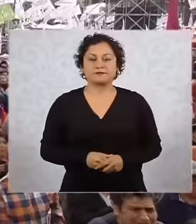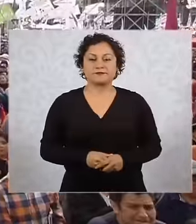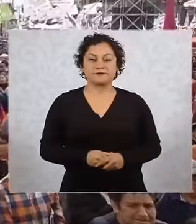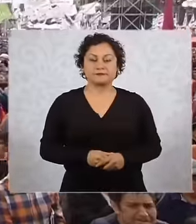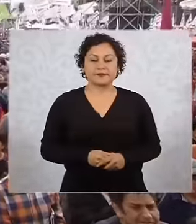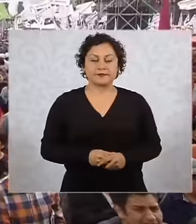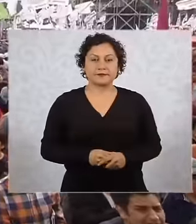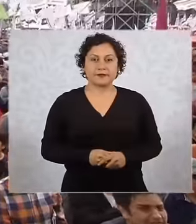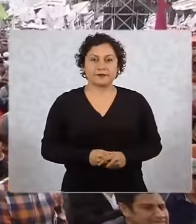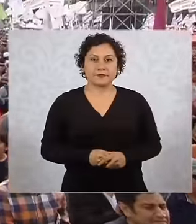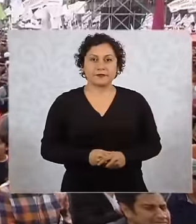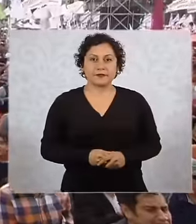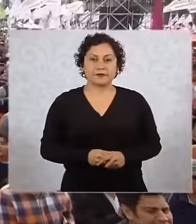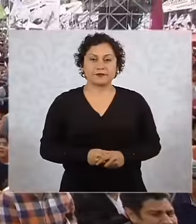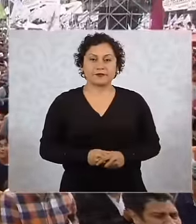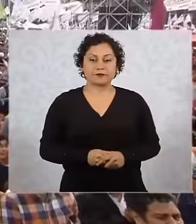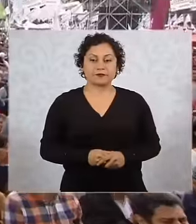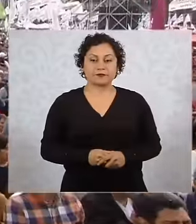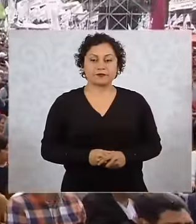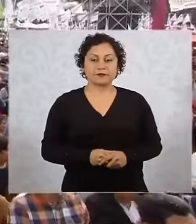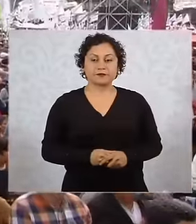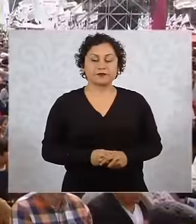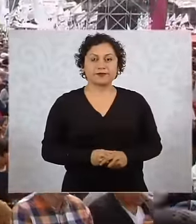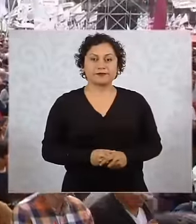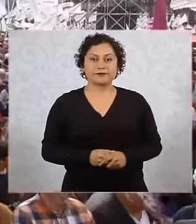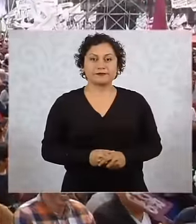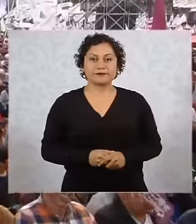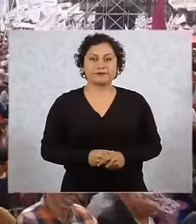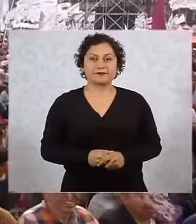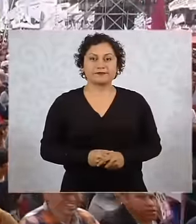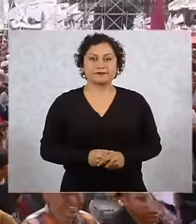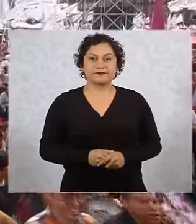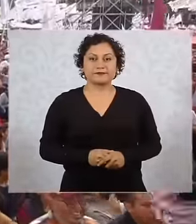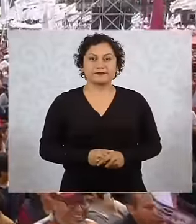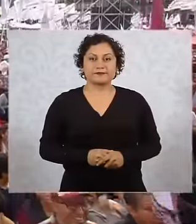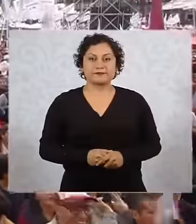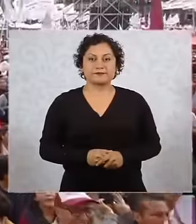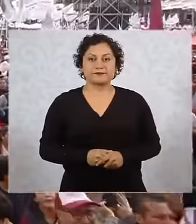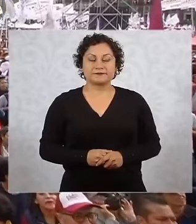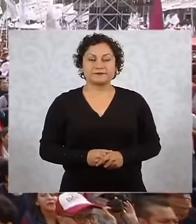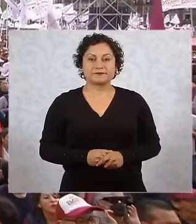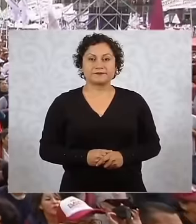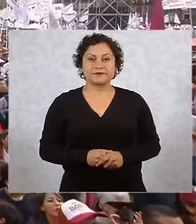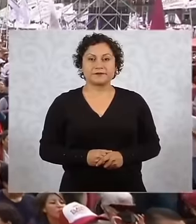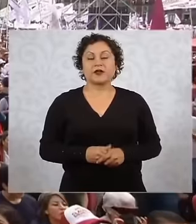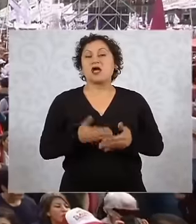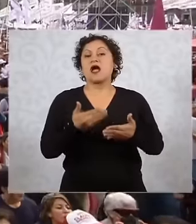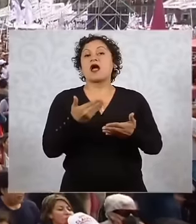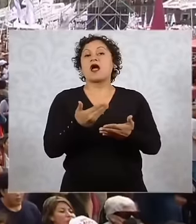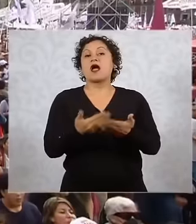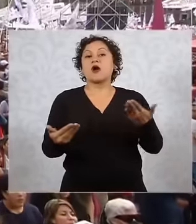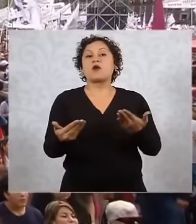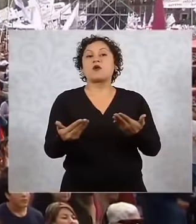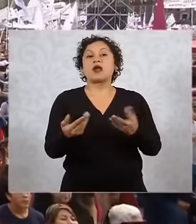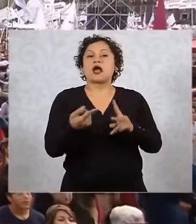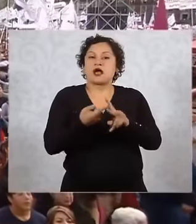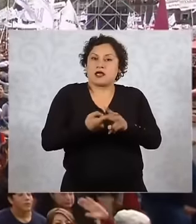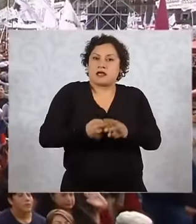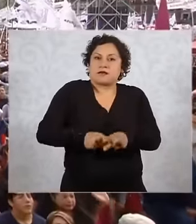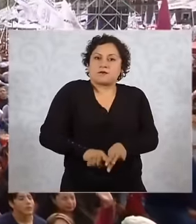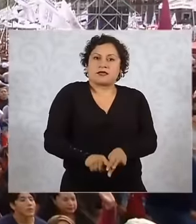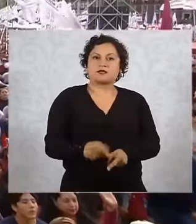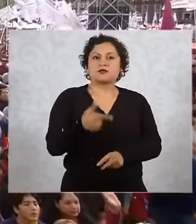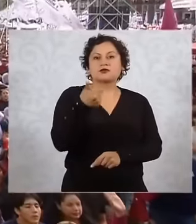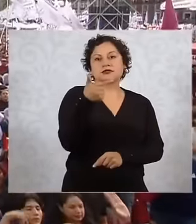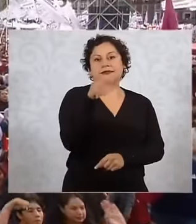En esta ocasión vamos a iniciar a las 7:30